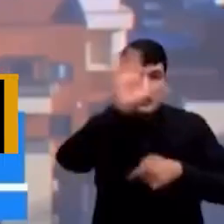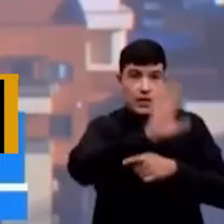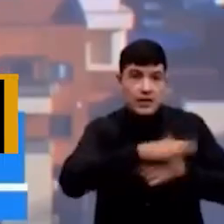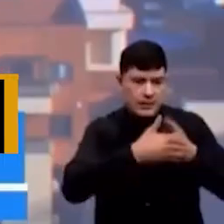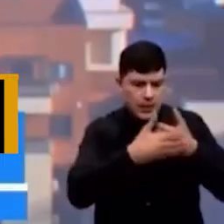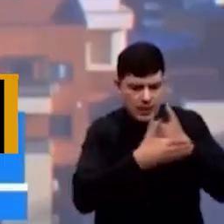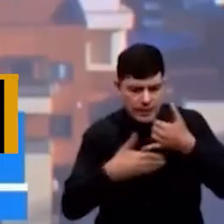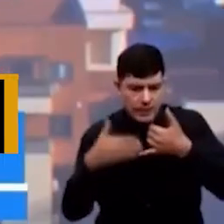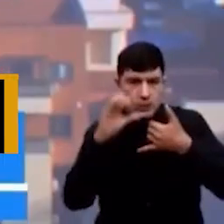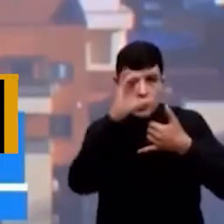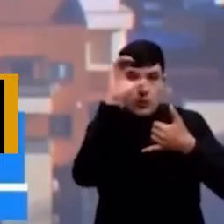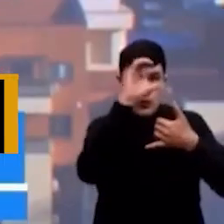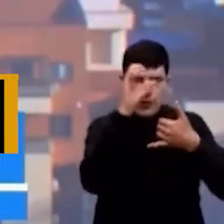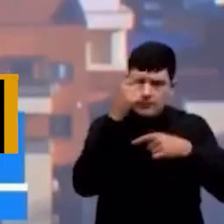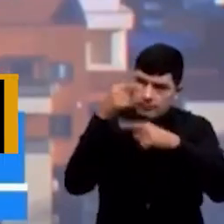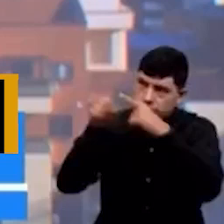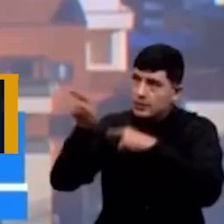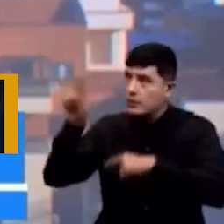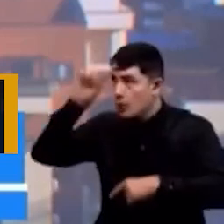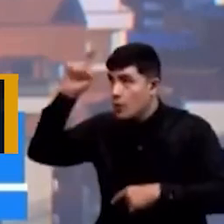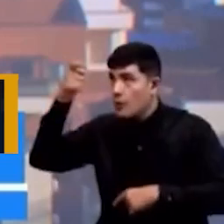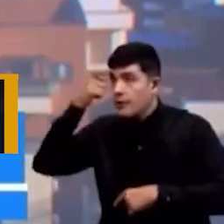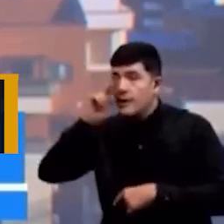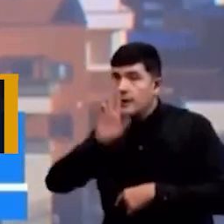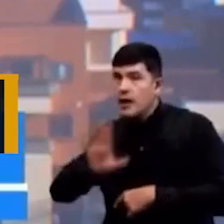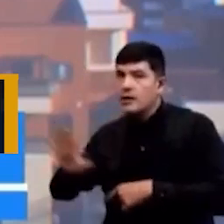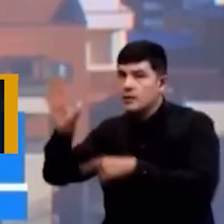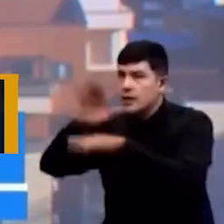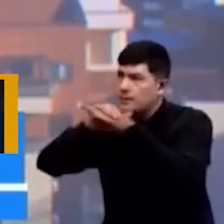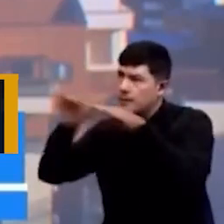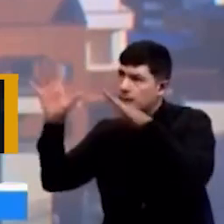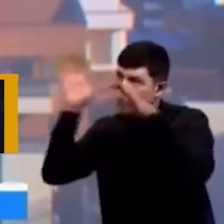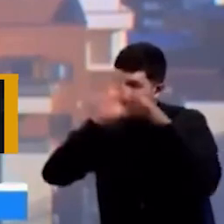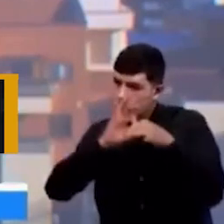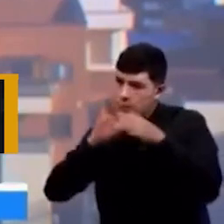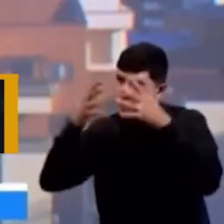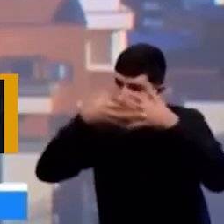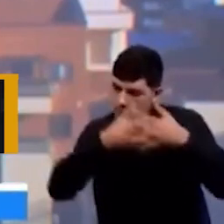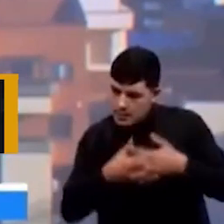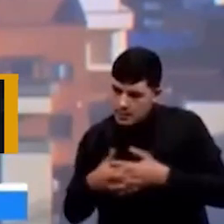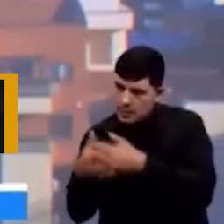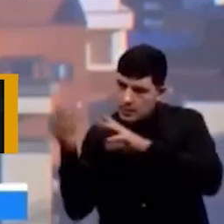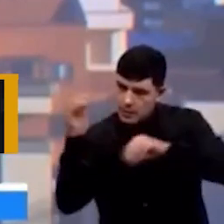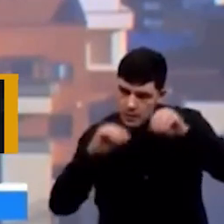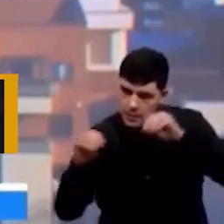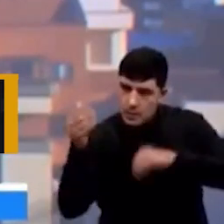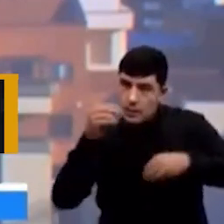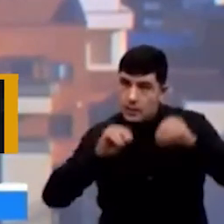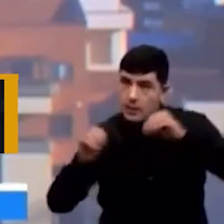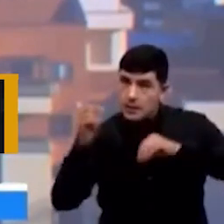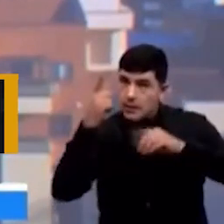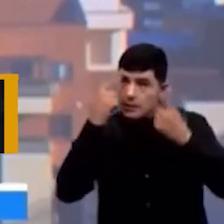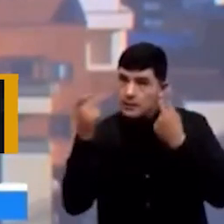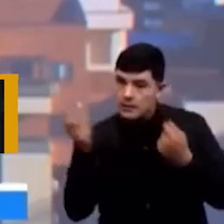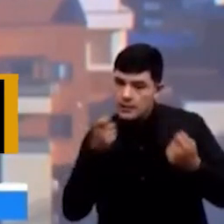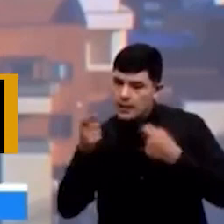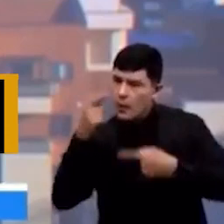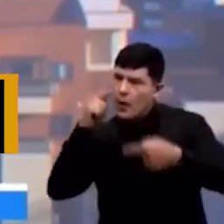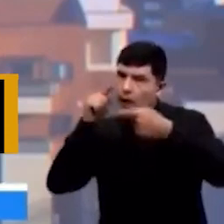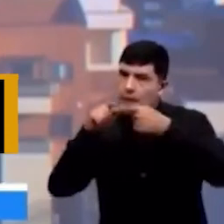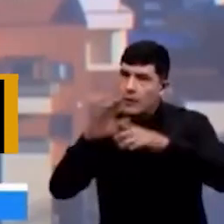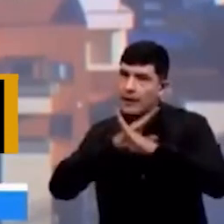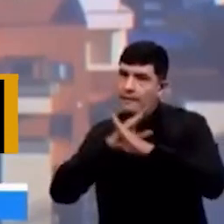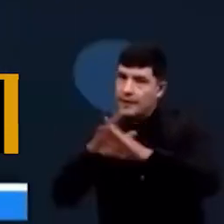políticas. Hemos invitado al Gobierno Nacional de poder articular y poder construir todas esas estrategias en aras de contrarrestar todos